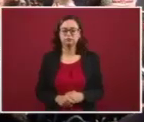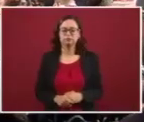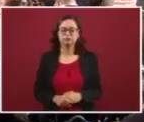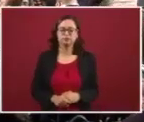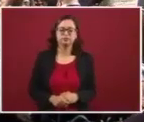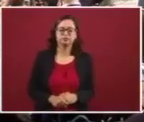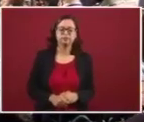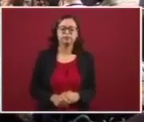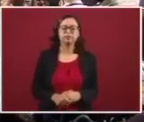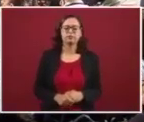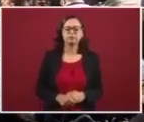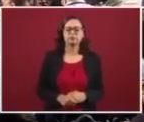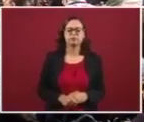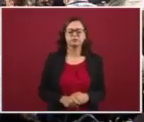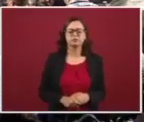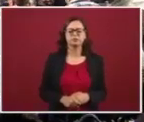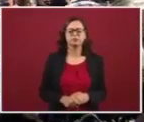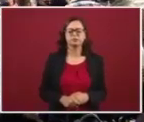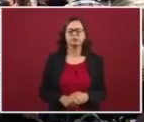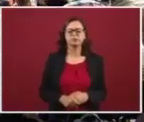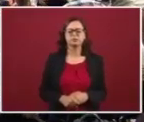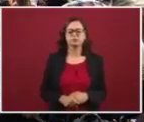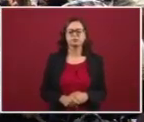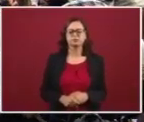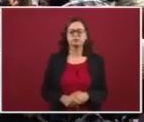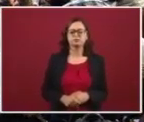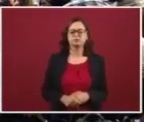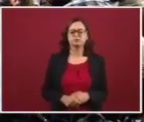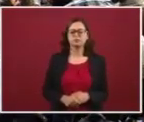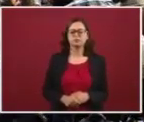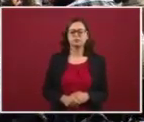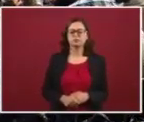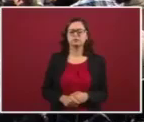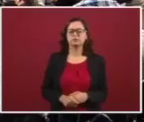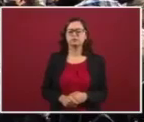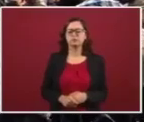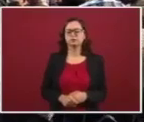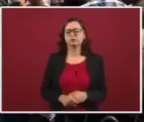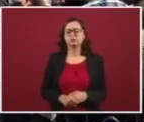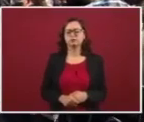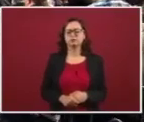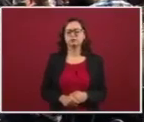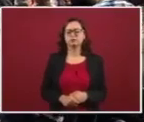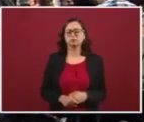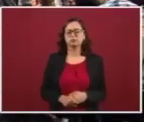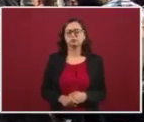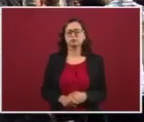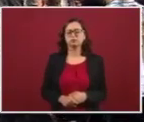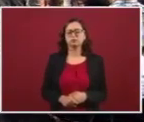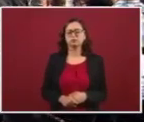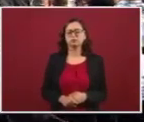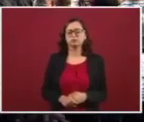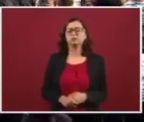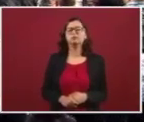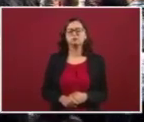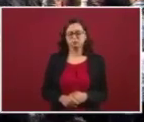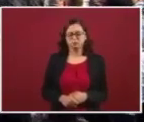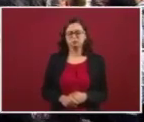¿algún tipo de acuerdo al respecto de transparencia, de que se cumplan con los proyectos pactados?